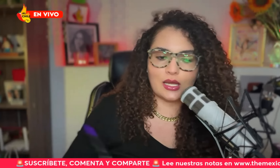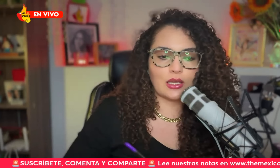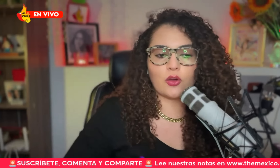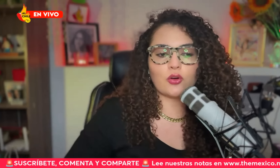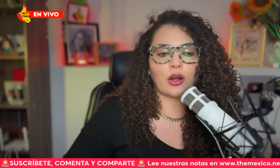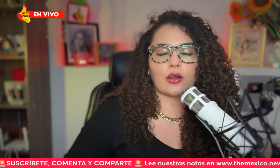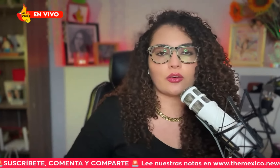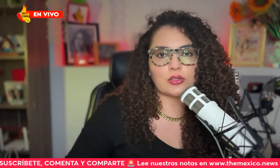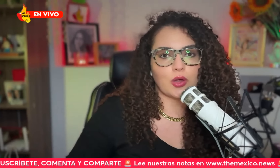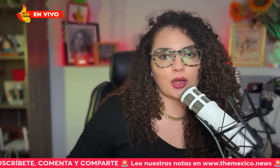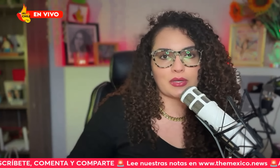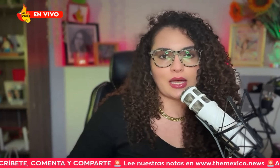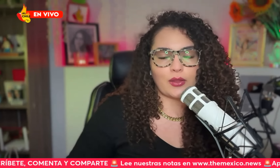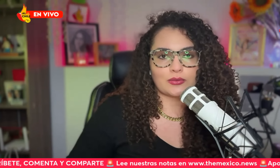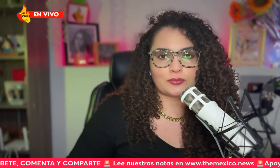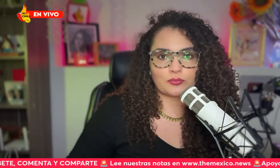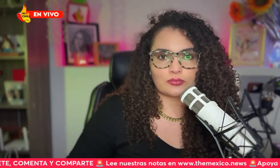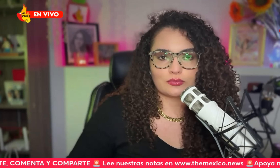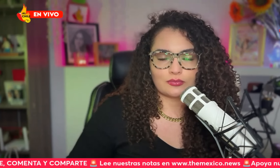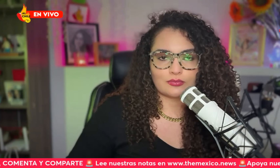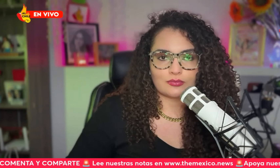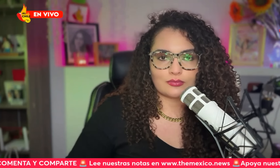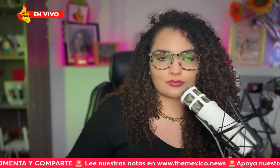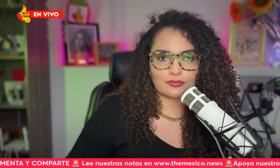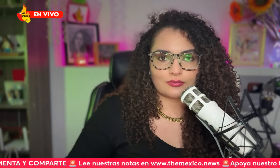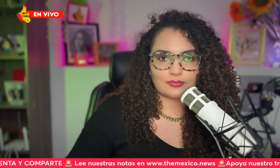juez dice es que yo no creo que eso haya